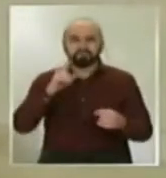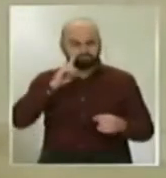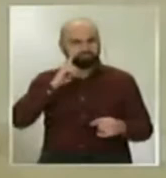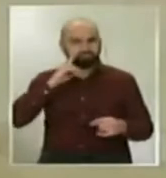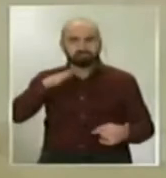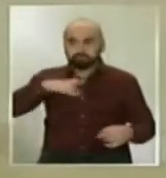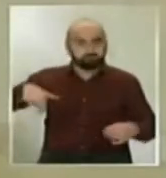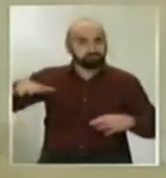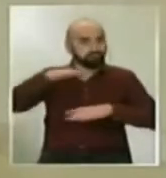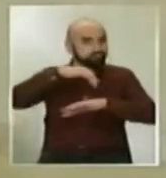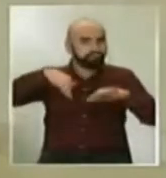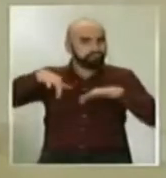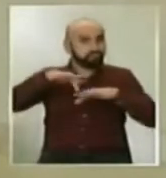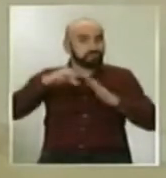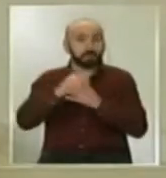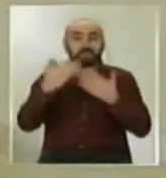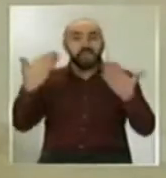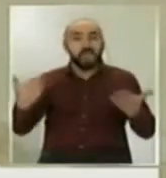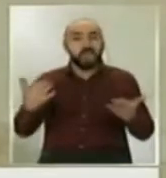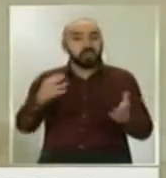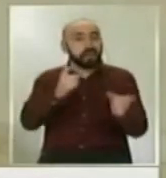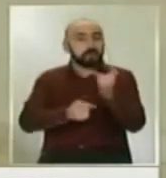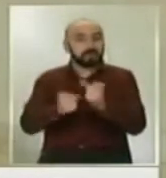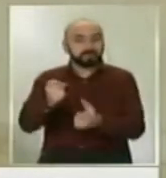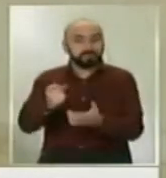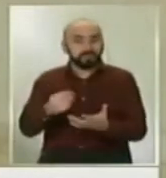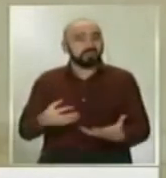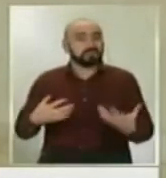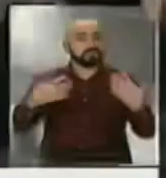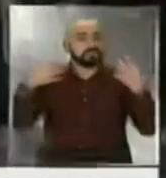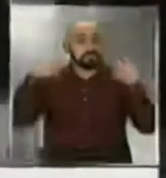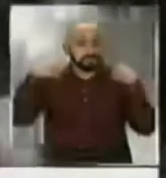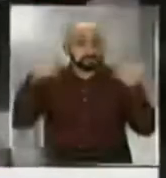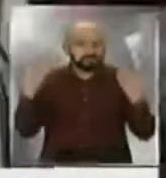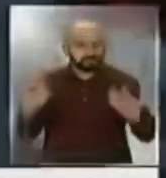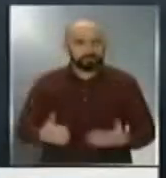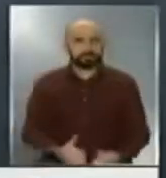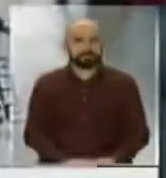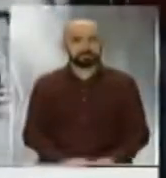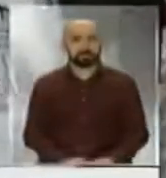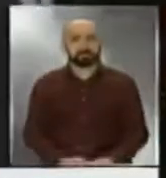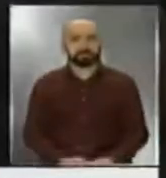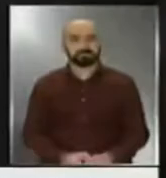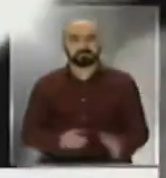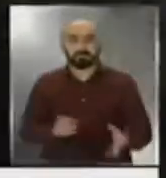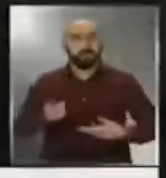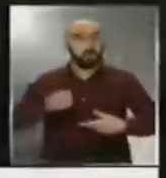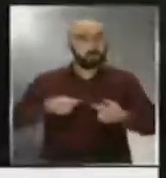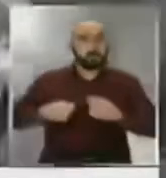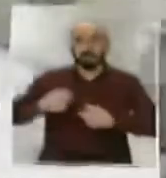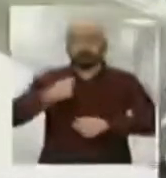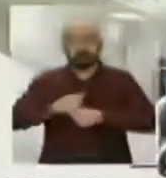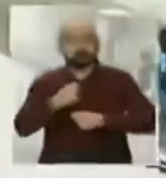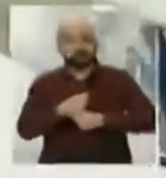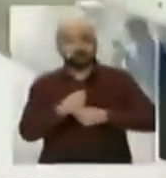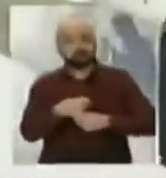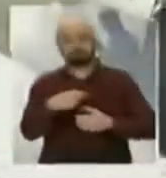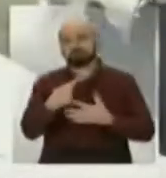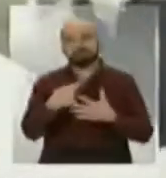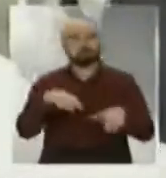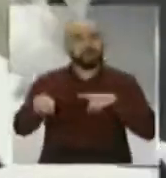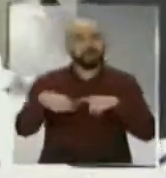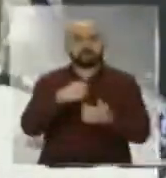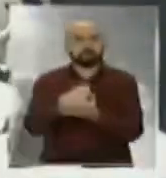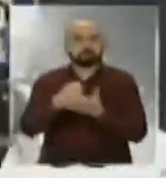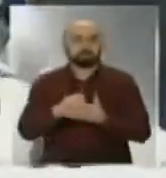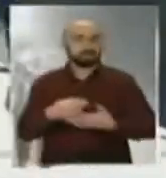hoy está en manos de la ciudadanía ser responsable. Comercio, trabajo, trámites y servicios, la oferta